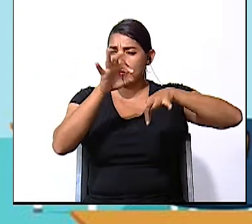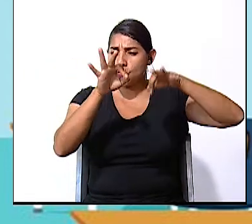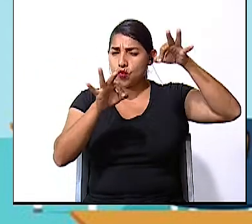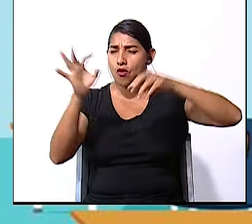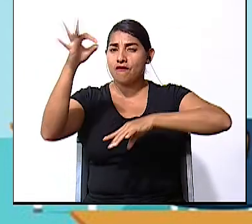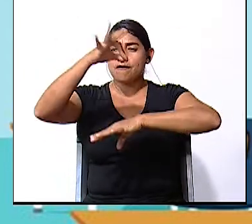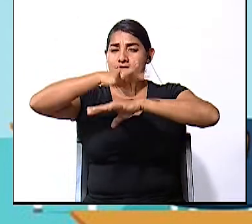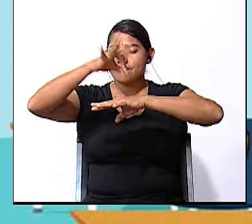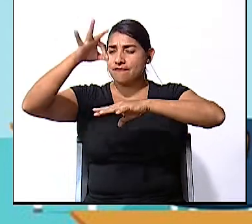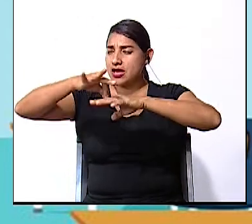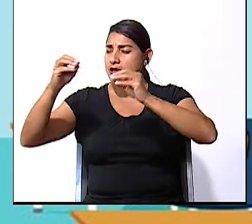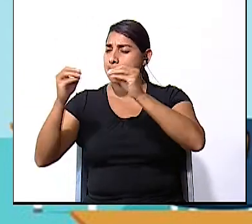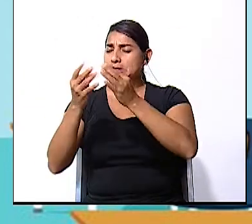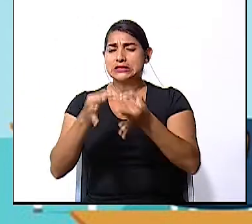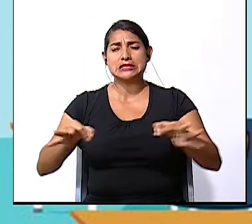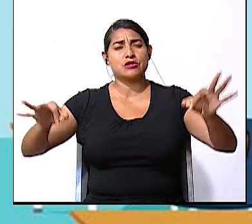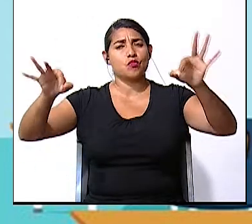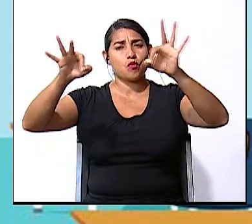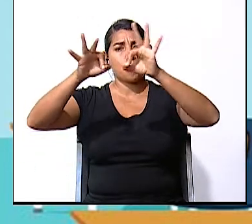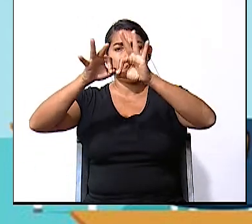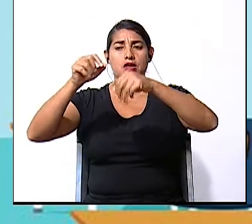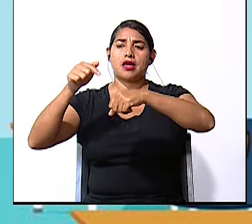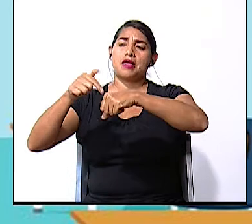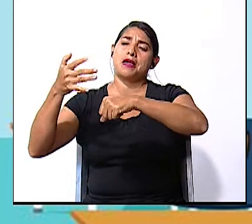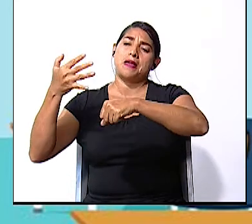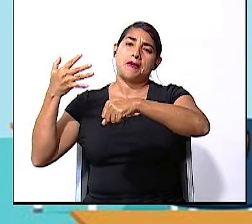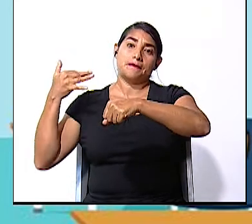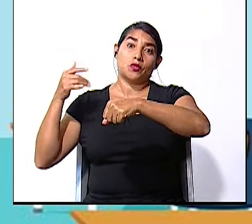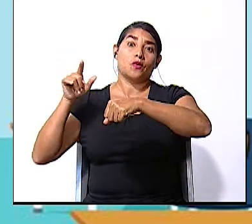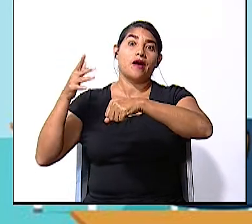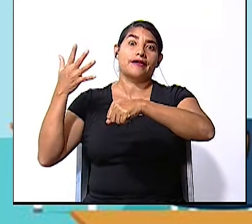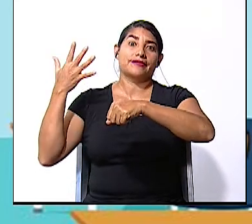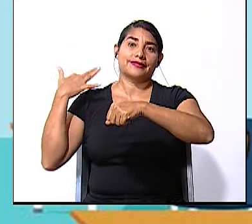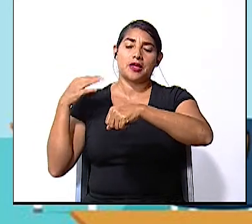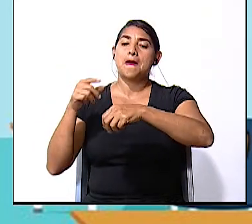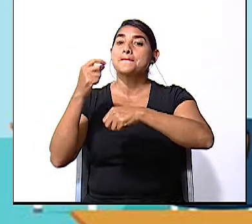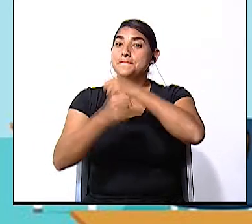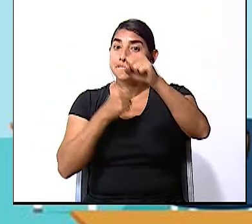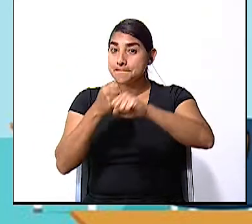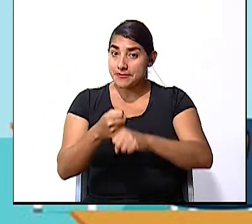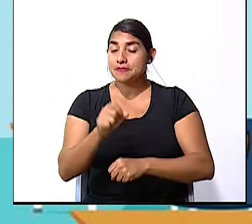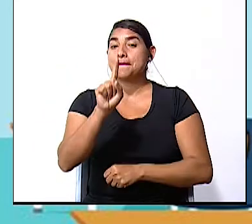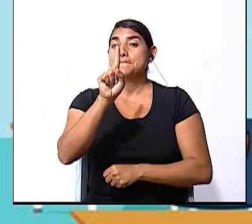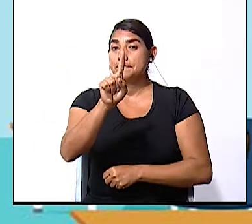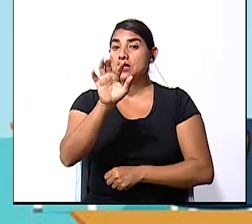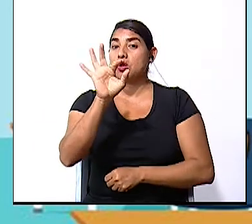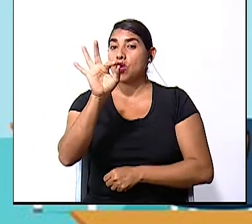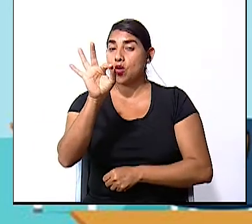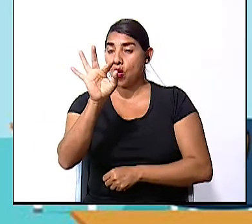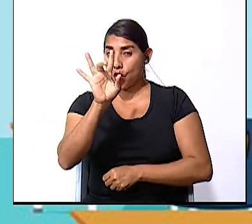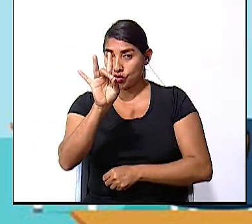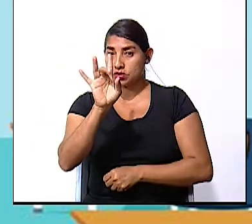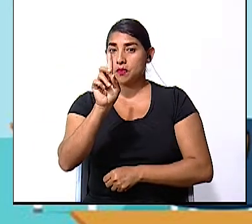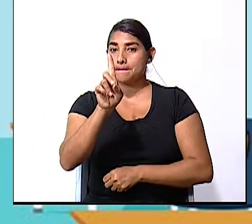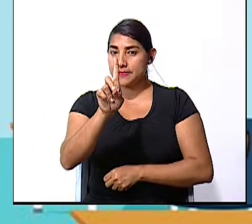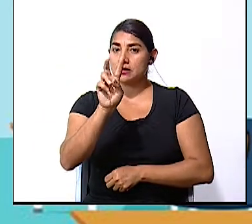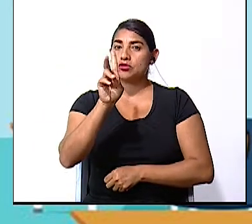más relevantes que se dieron en aquella época, desde 1821